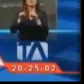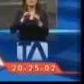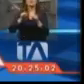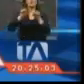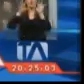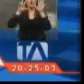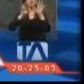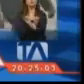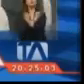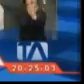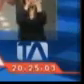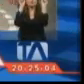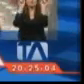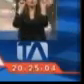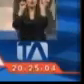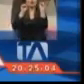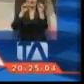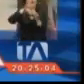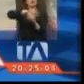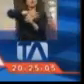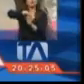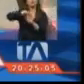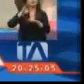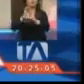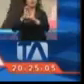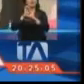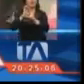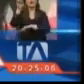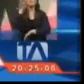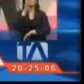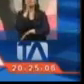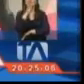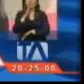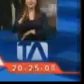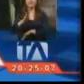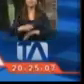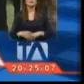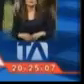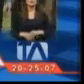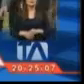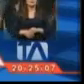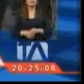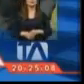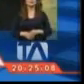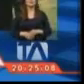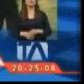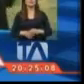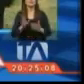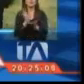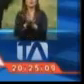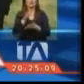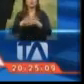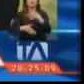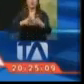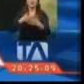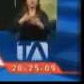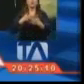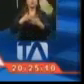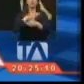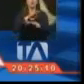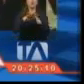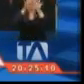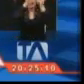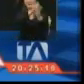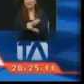las 8 de la mañana en la sede del consulado ecuatoriano en Bruselas, la capital de Bélgica, para que declaren el proceso que se lleva adelante por